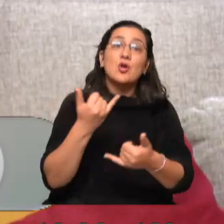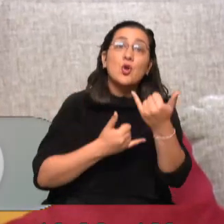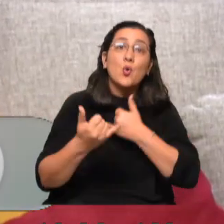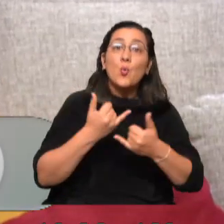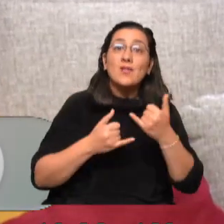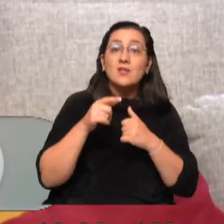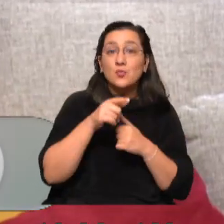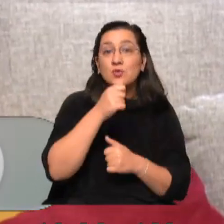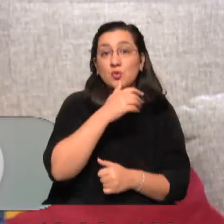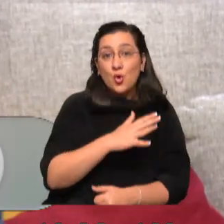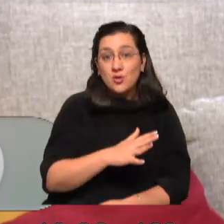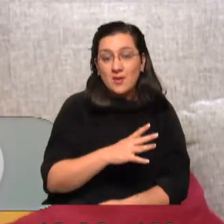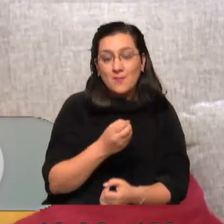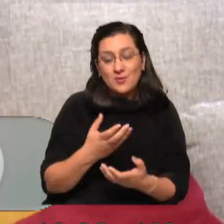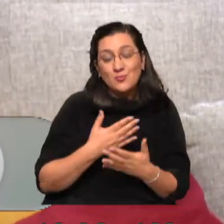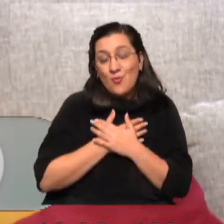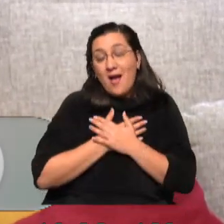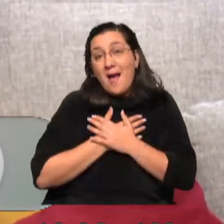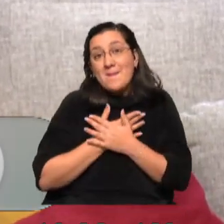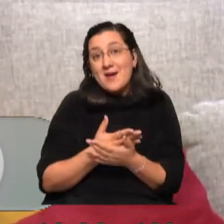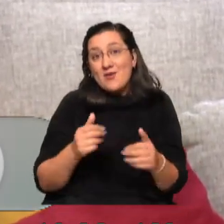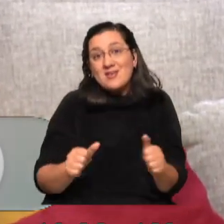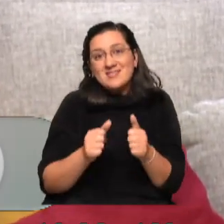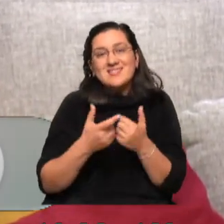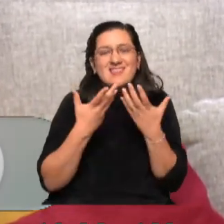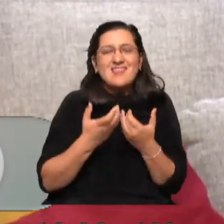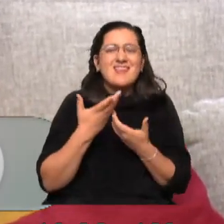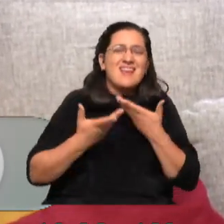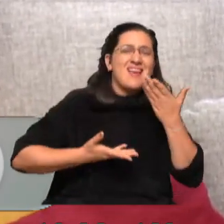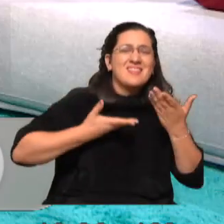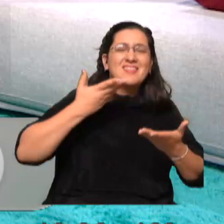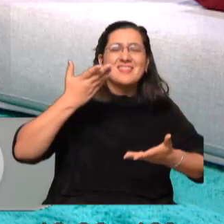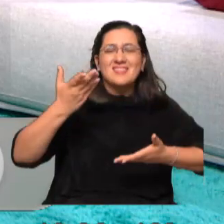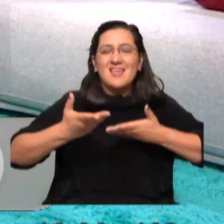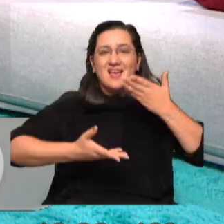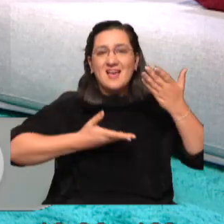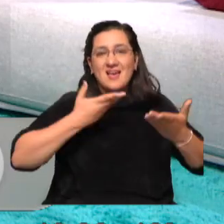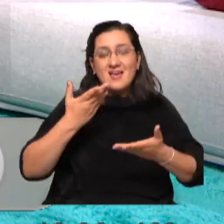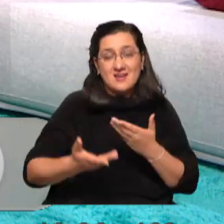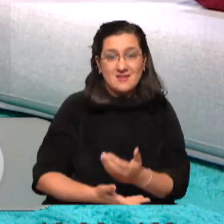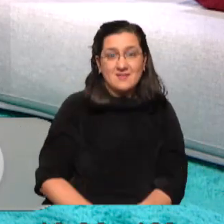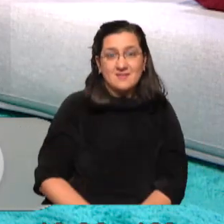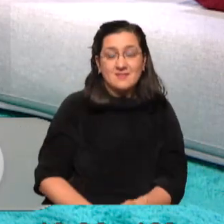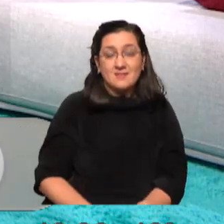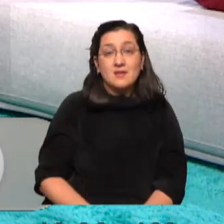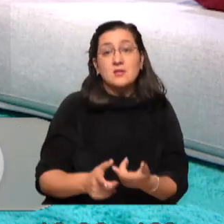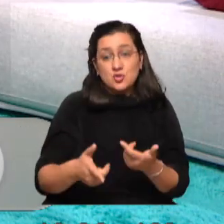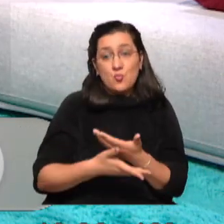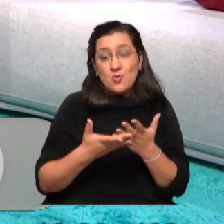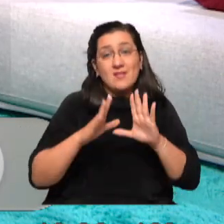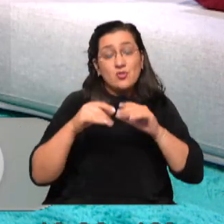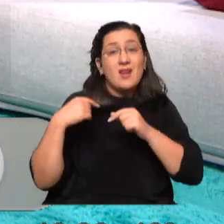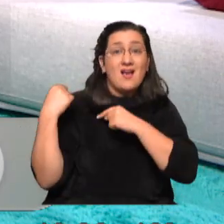historia, porque esto de amar lo que uno hace y querer cantar es algo que refleja mucho de tu generación, ¿no? De todas las generaciones, sí. Pero